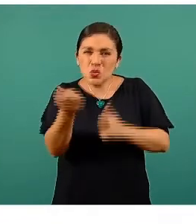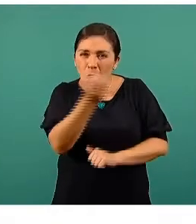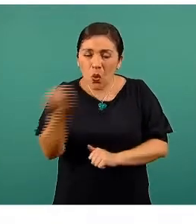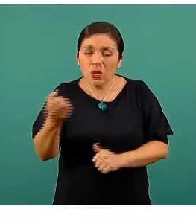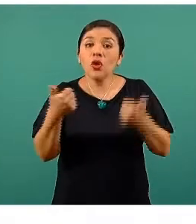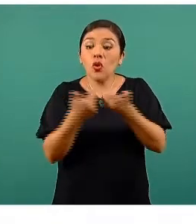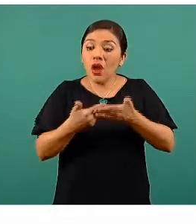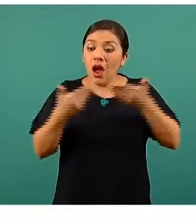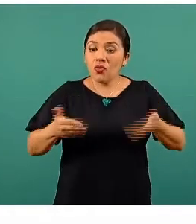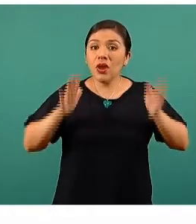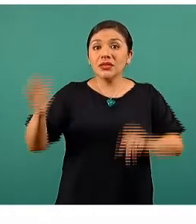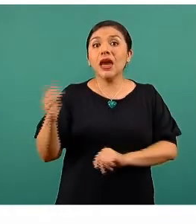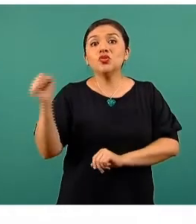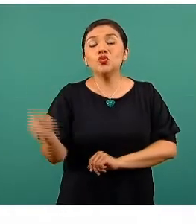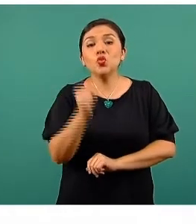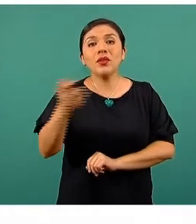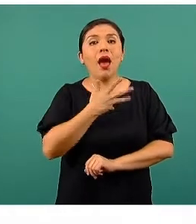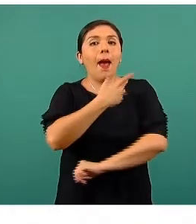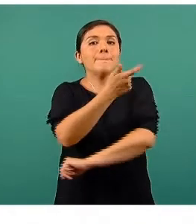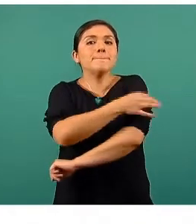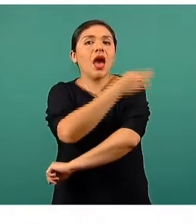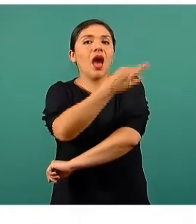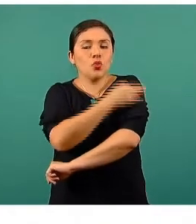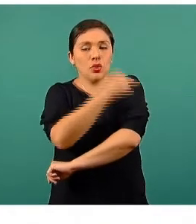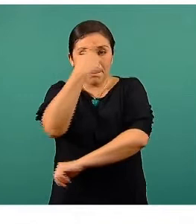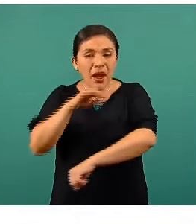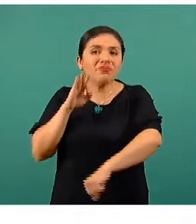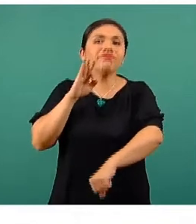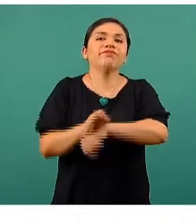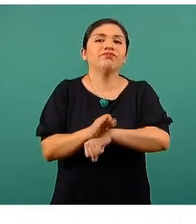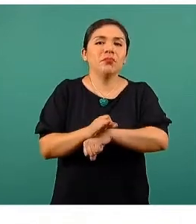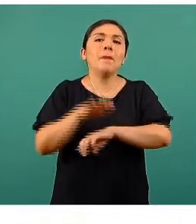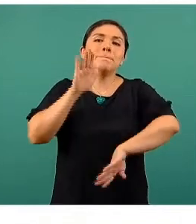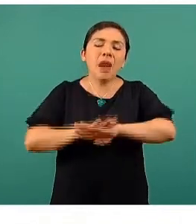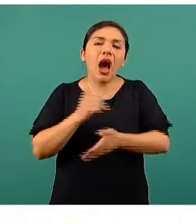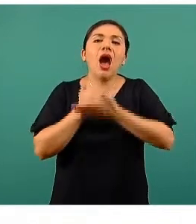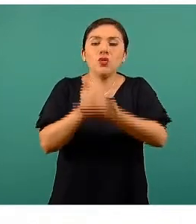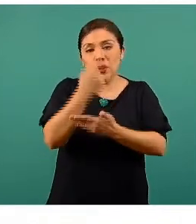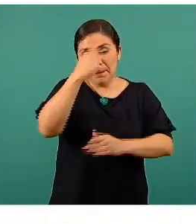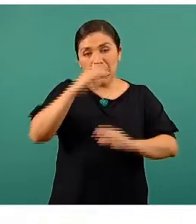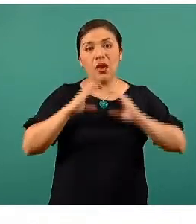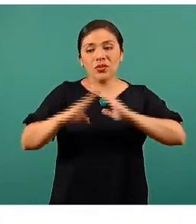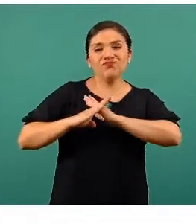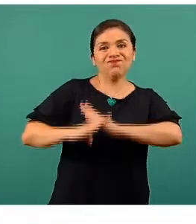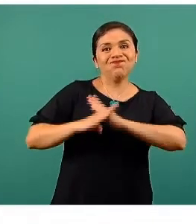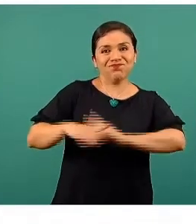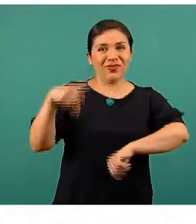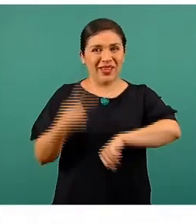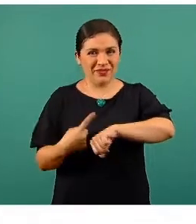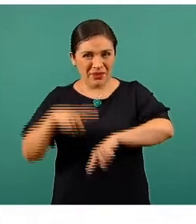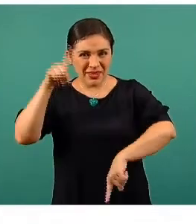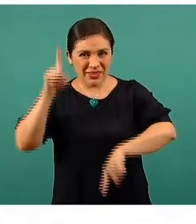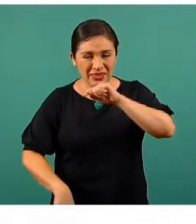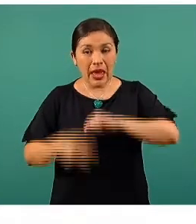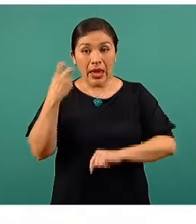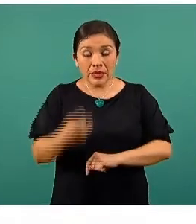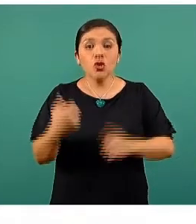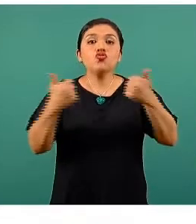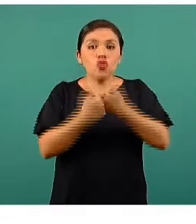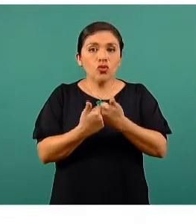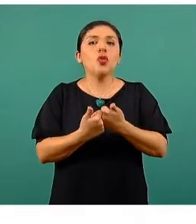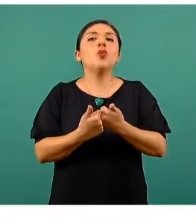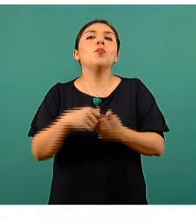ya contamos con la vacuna como otro de las medidas de prevención que vienen a